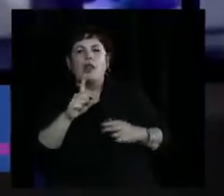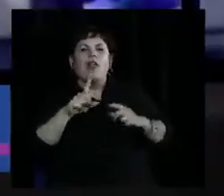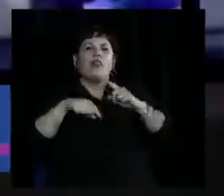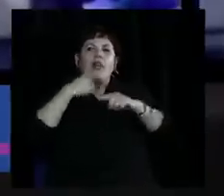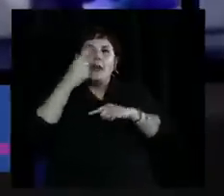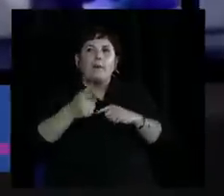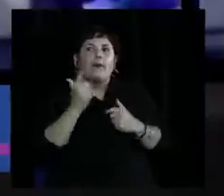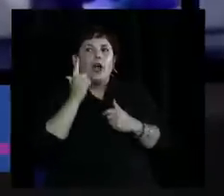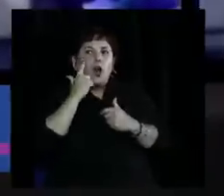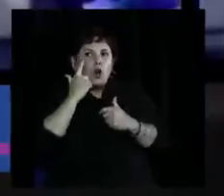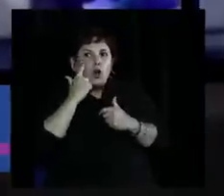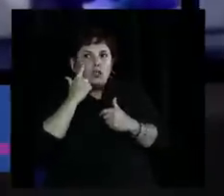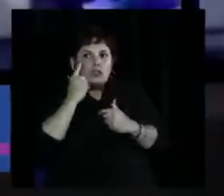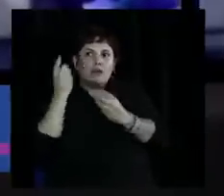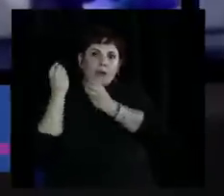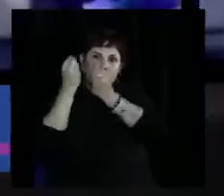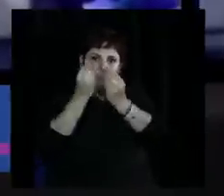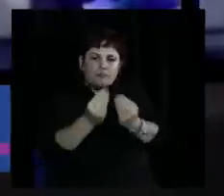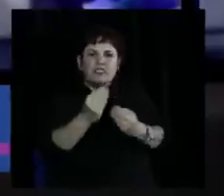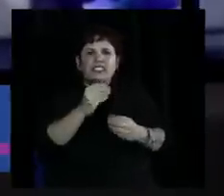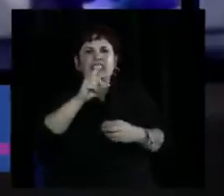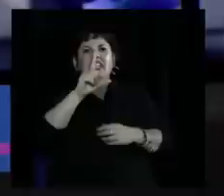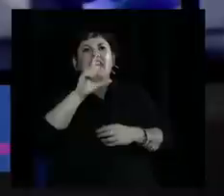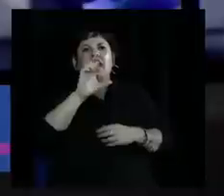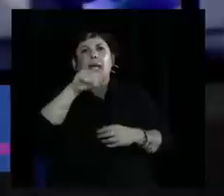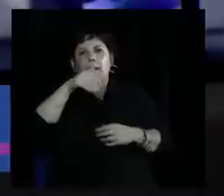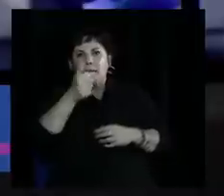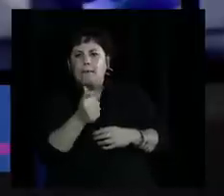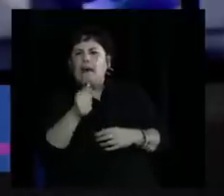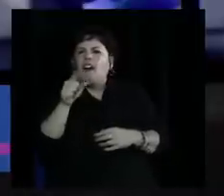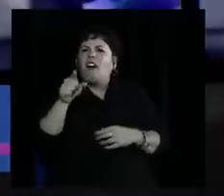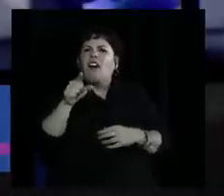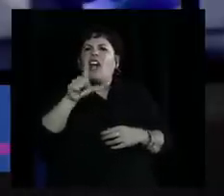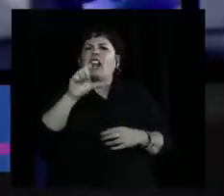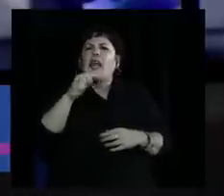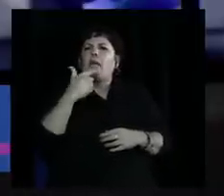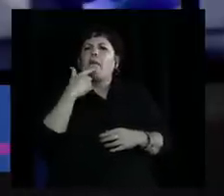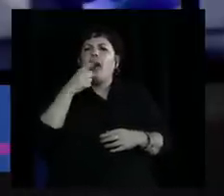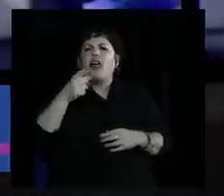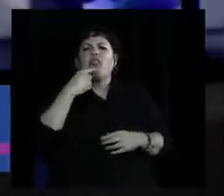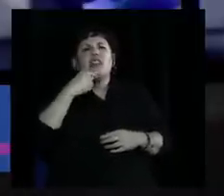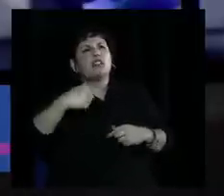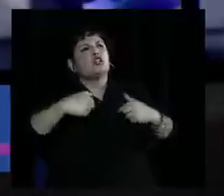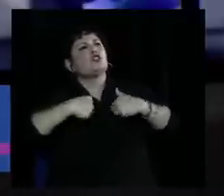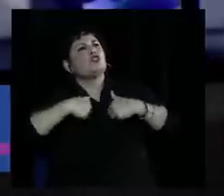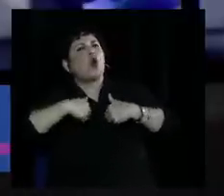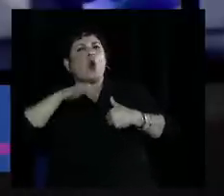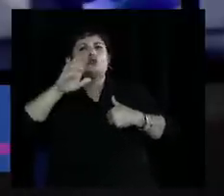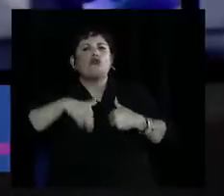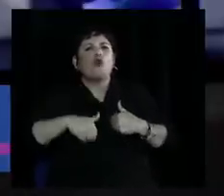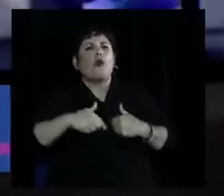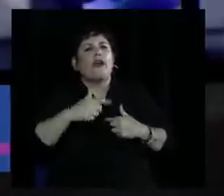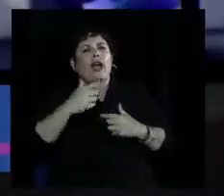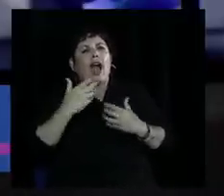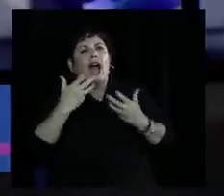la designación de Martín Lema, un hombre que se define a sí mismo como